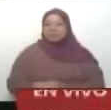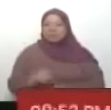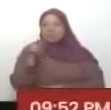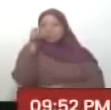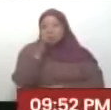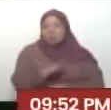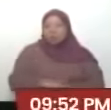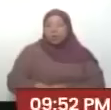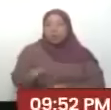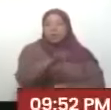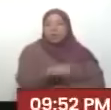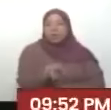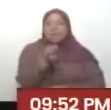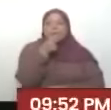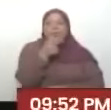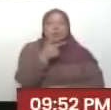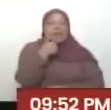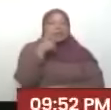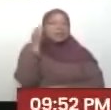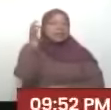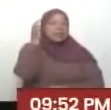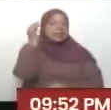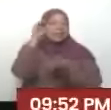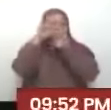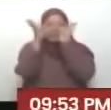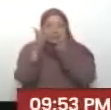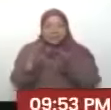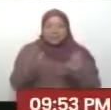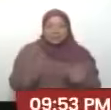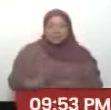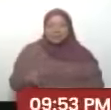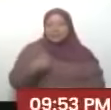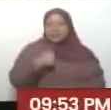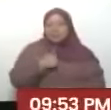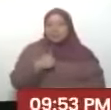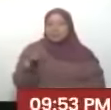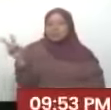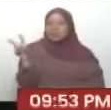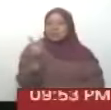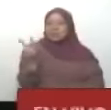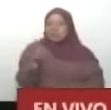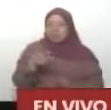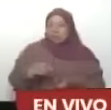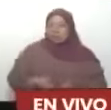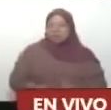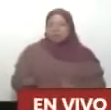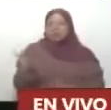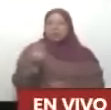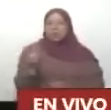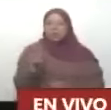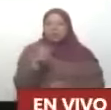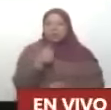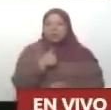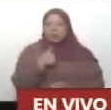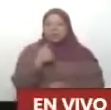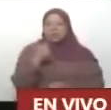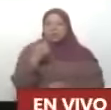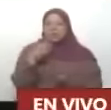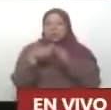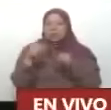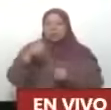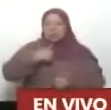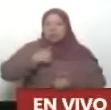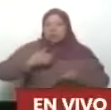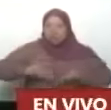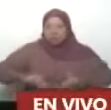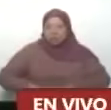dónde son las más lindas chamayo? Yo soy de Venezuela. Óyeme, yo soy de Venezuela, tú